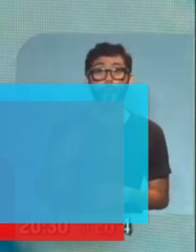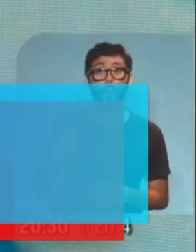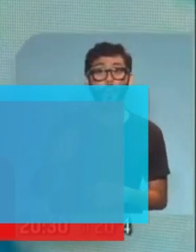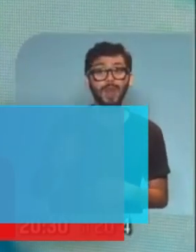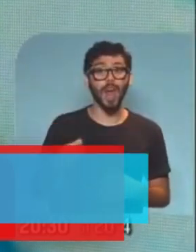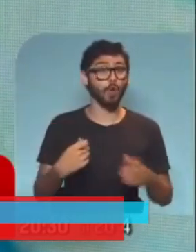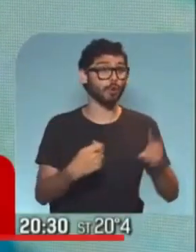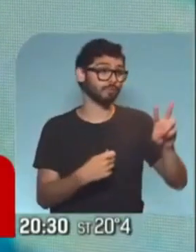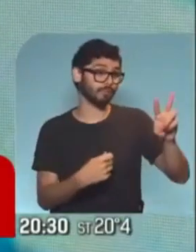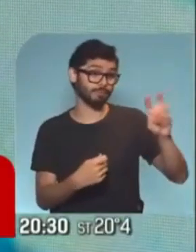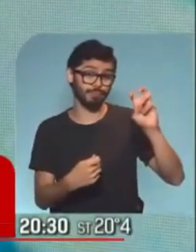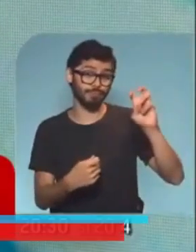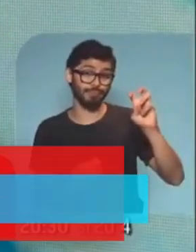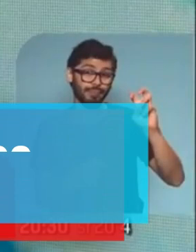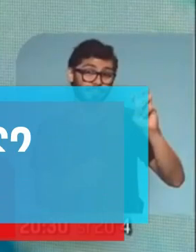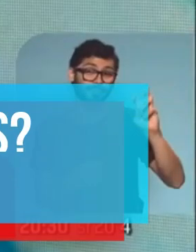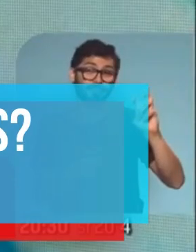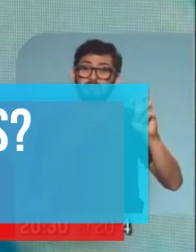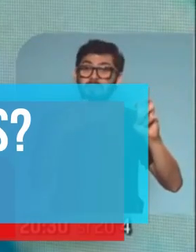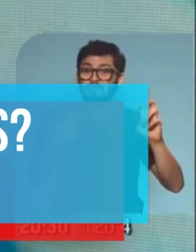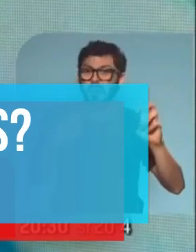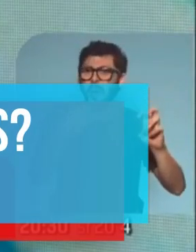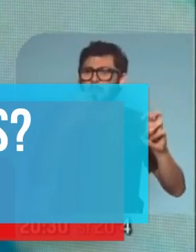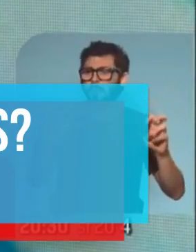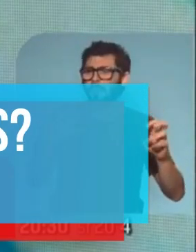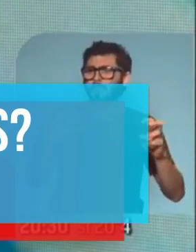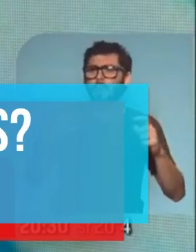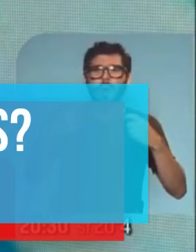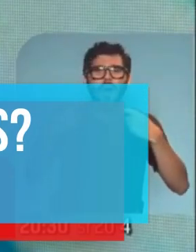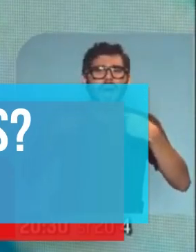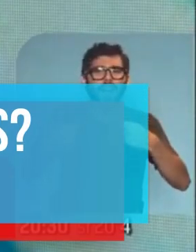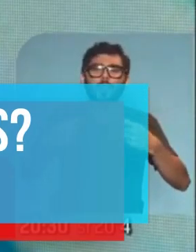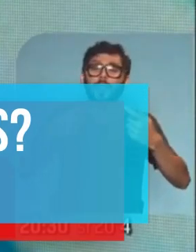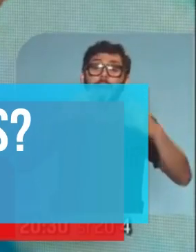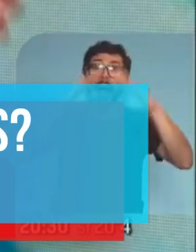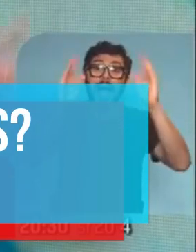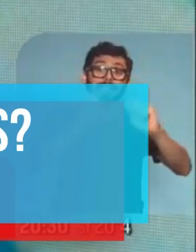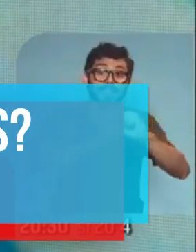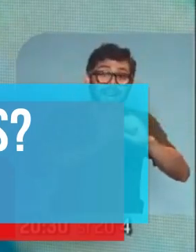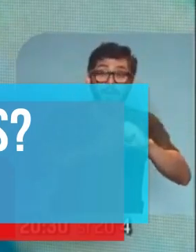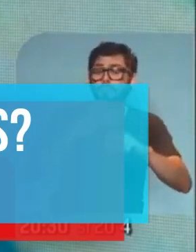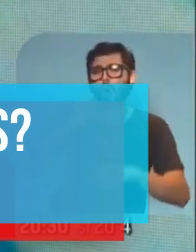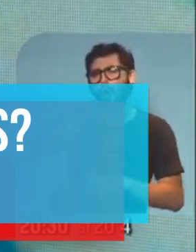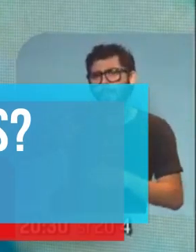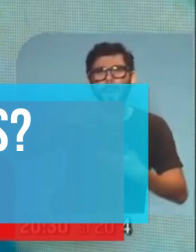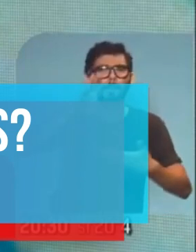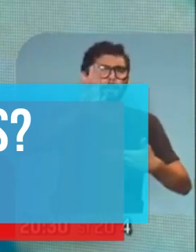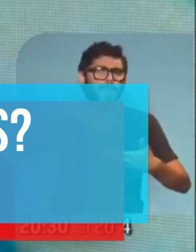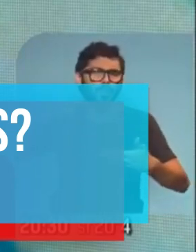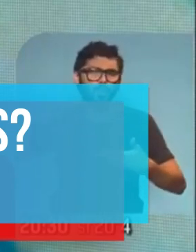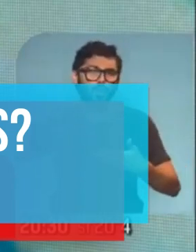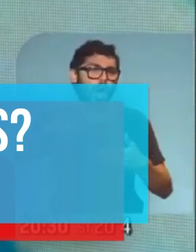para otorgar sus pagos en las tres divisiones anteriores antes teléfonos o anotarme al ife se puede